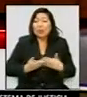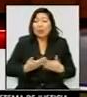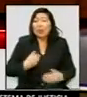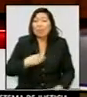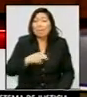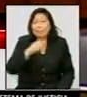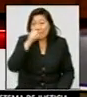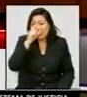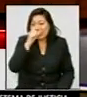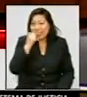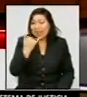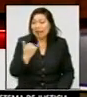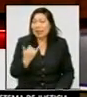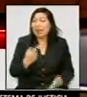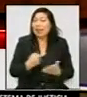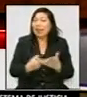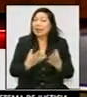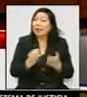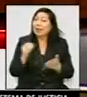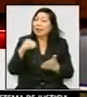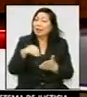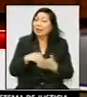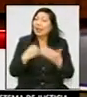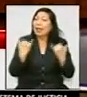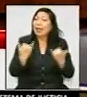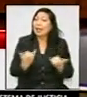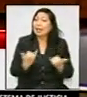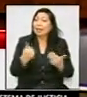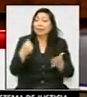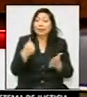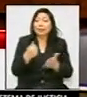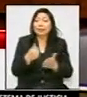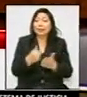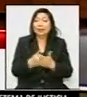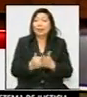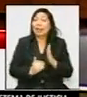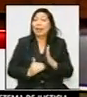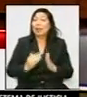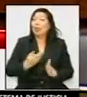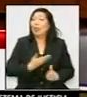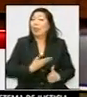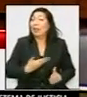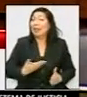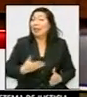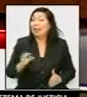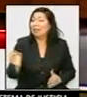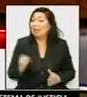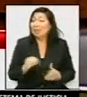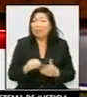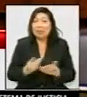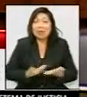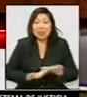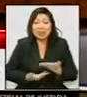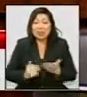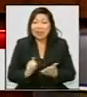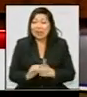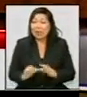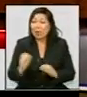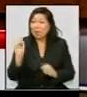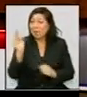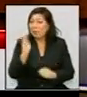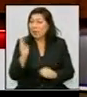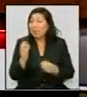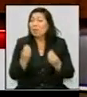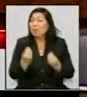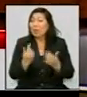señor Vizcarra. Y el hecho de que se quiera implantar aquí la impunidad de los altos funcionarios, que ni siquiera están en la negociación que se está haciendo con Brasil.